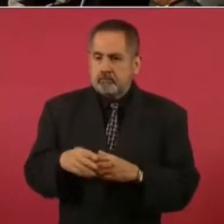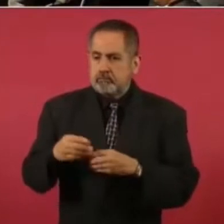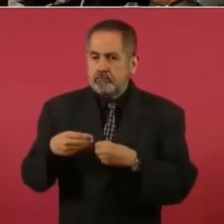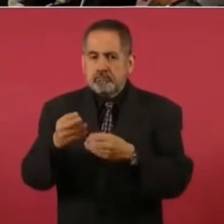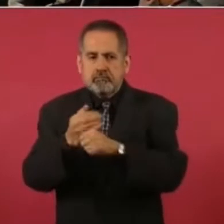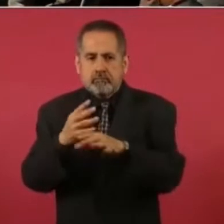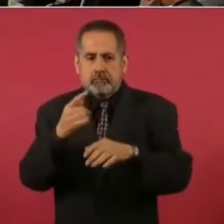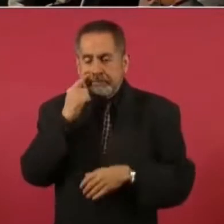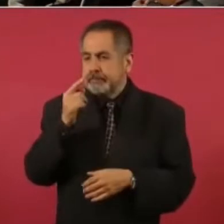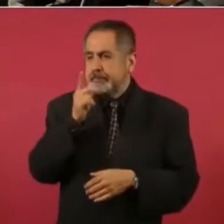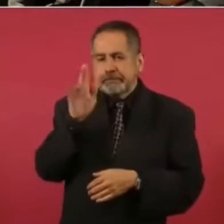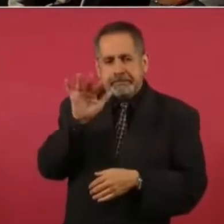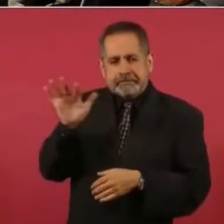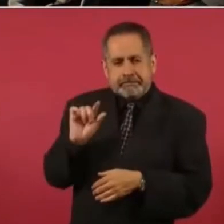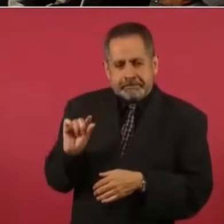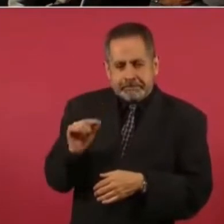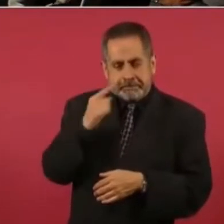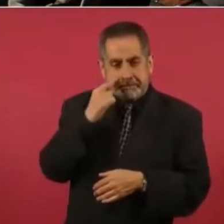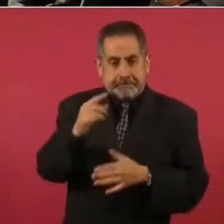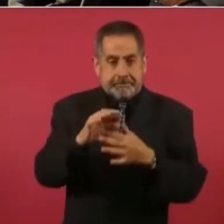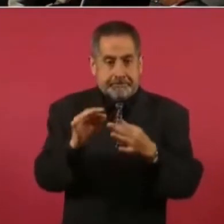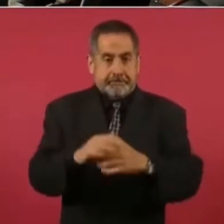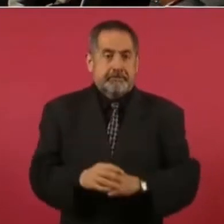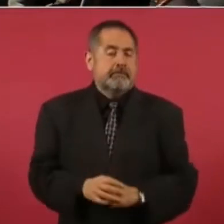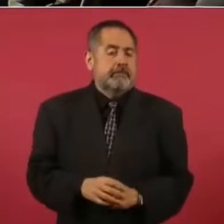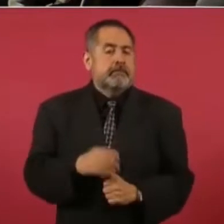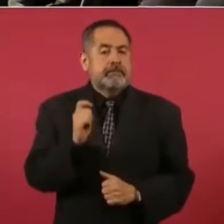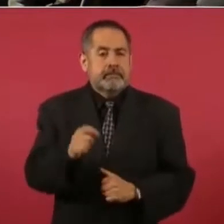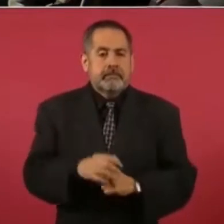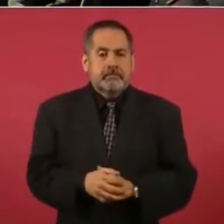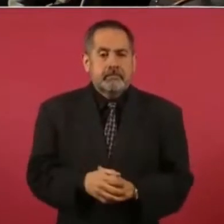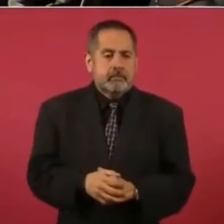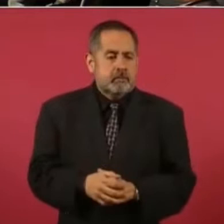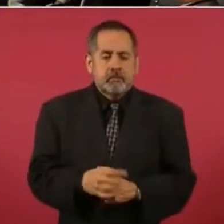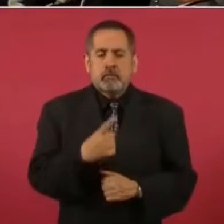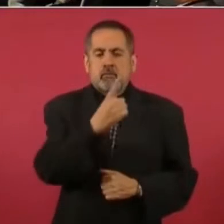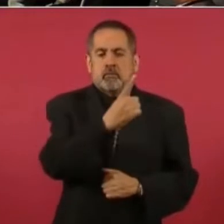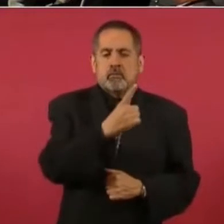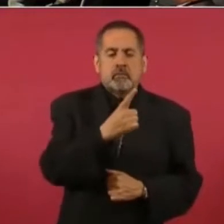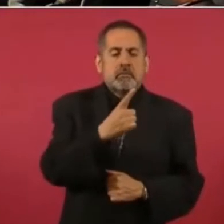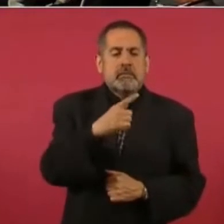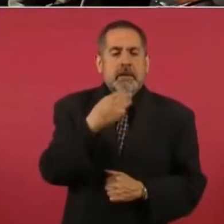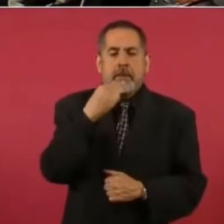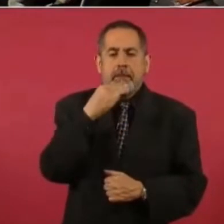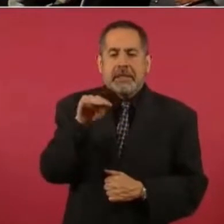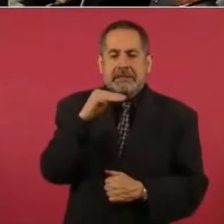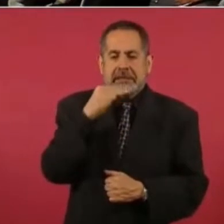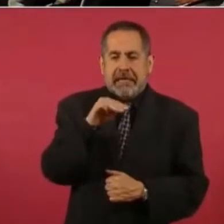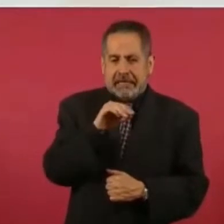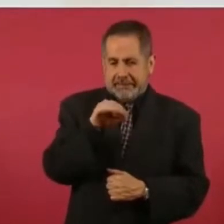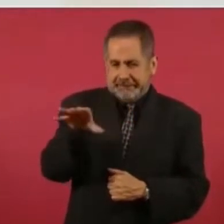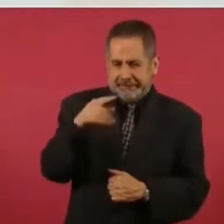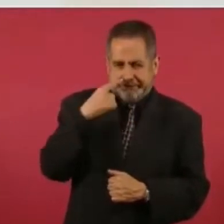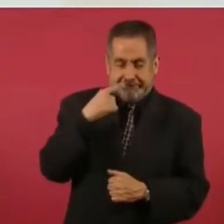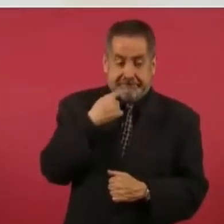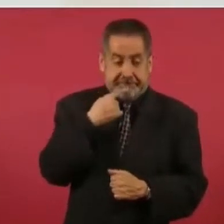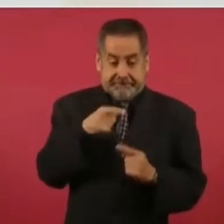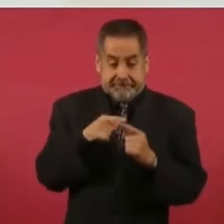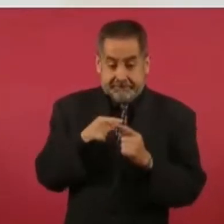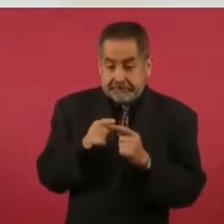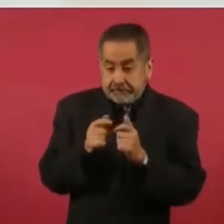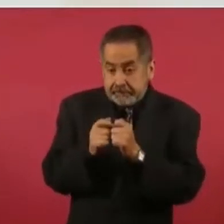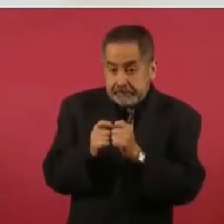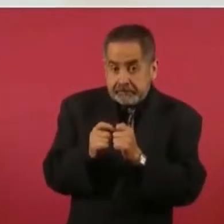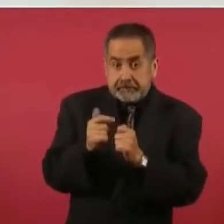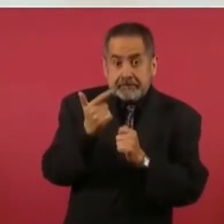que la letra está chiquita, porque se refiere a uno de los mensajes. El mensaje que dice que a las 7:30